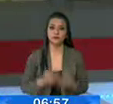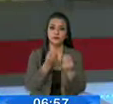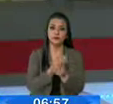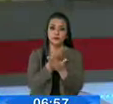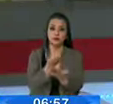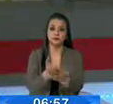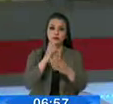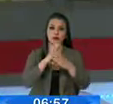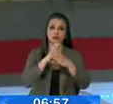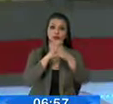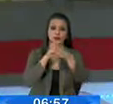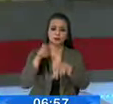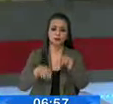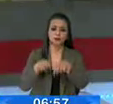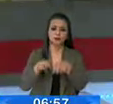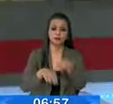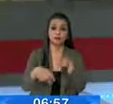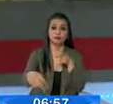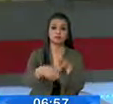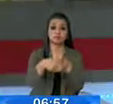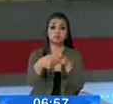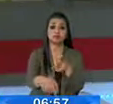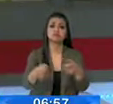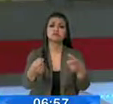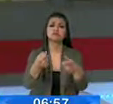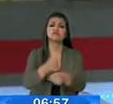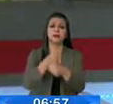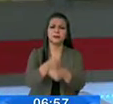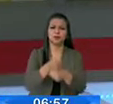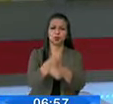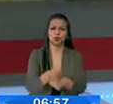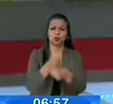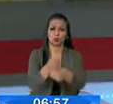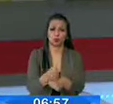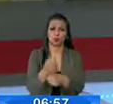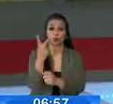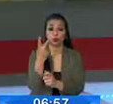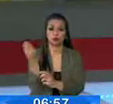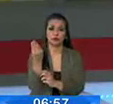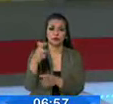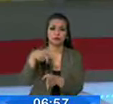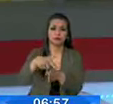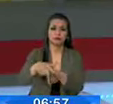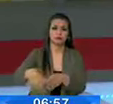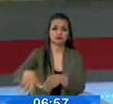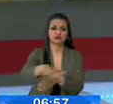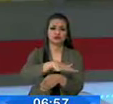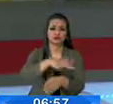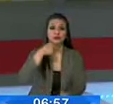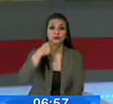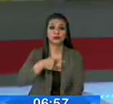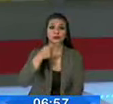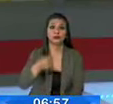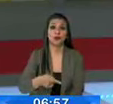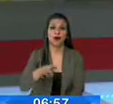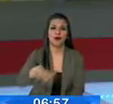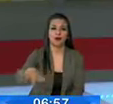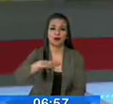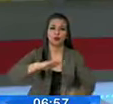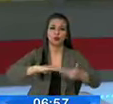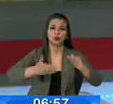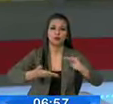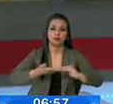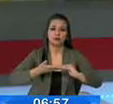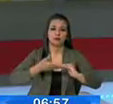bus de pasajeros atropelló un caballo. Esto sucedió cuando se movilizaban dos jóvenes en el centro Shuar Shuwitayo, en la vía